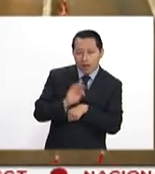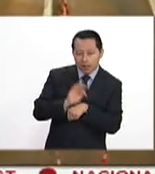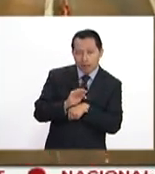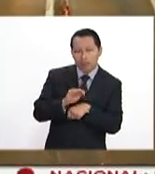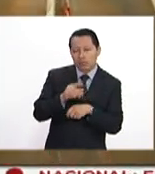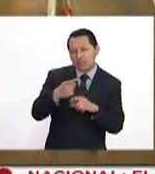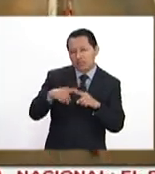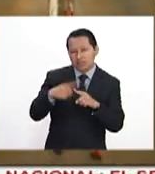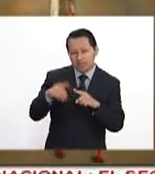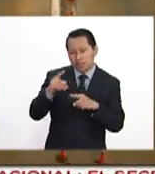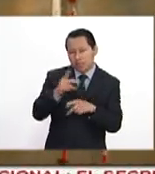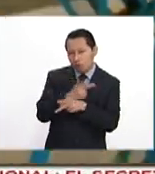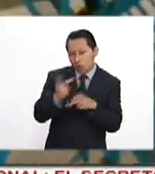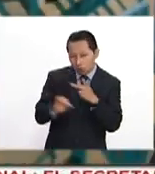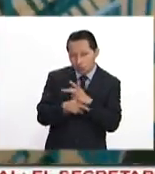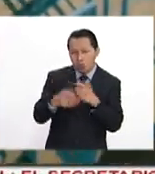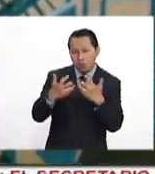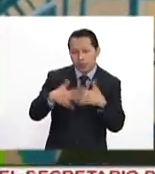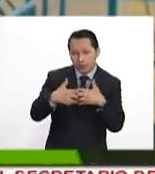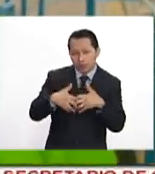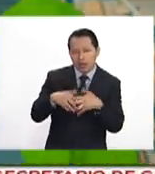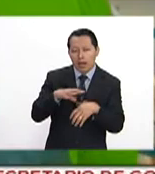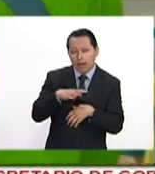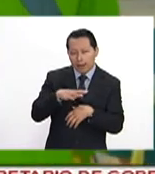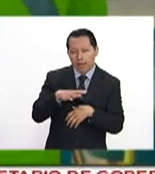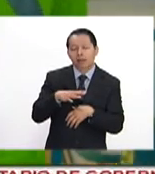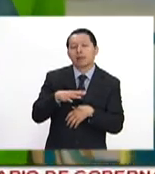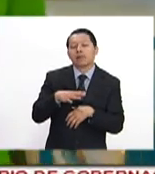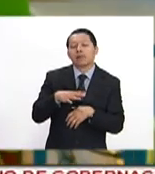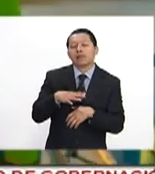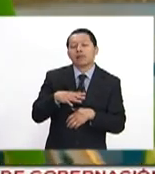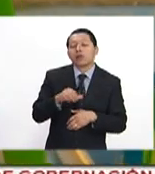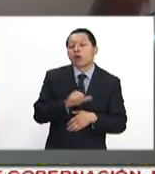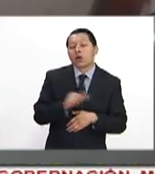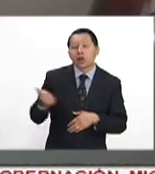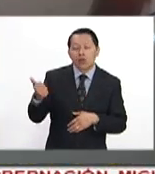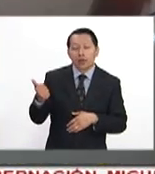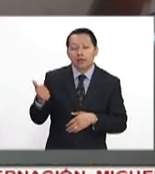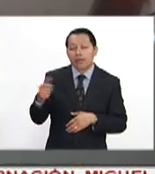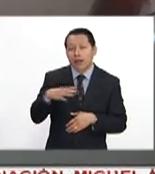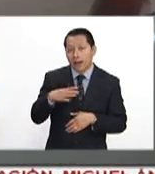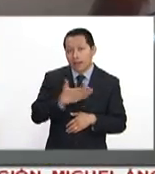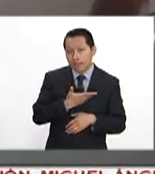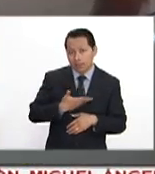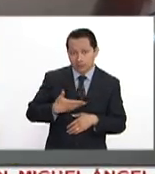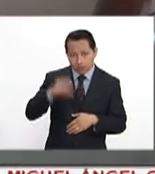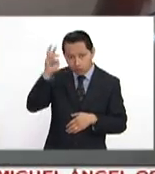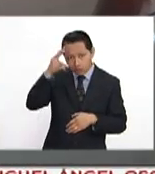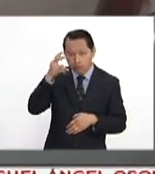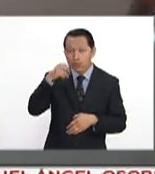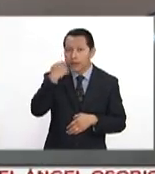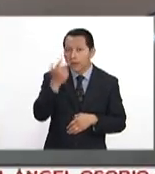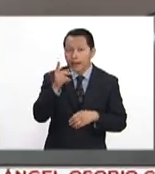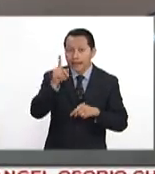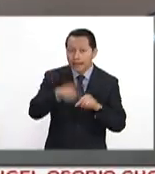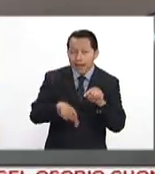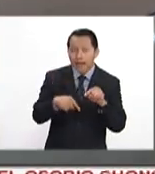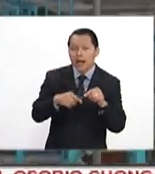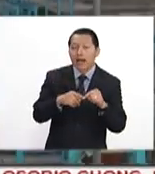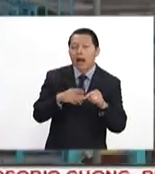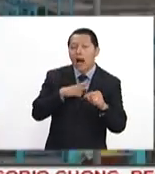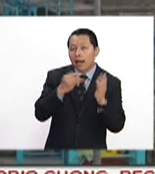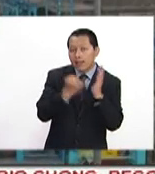para varios de sus productos e industrias. Otra de las intenciones del presidente Donald Trump es eliminar las barreras